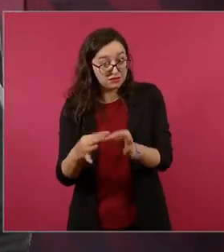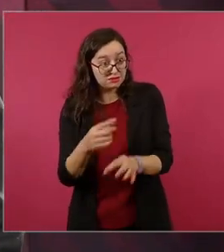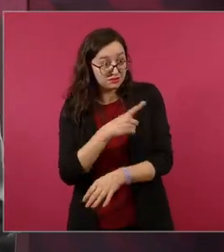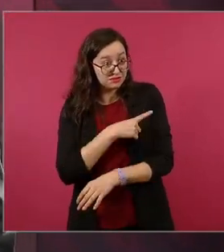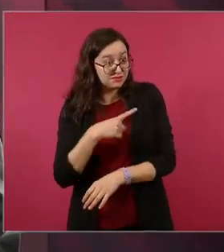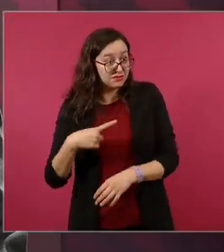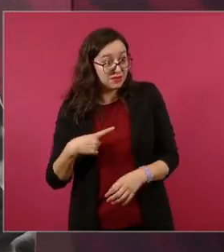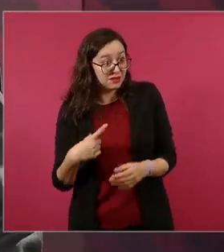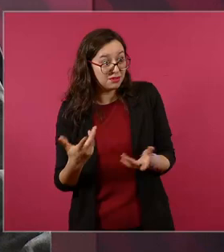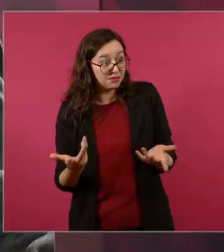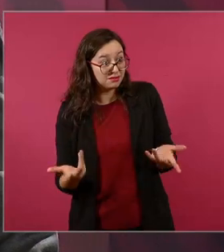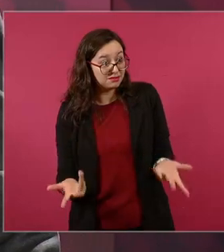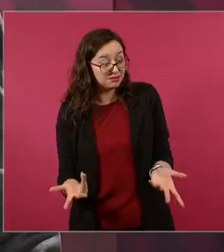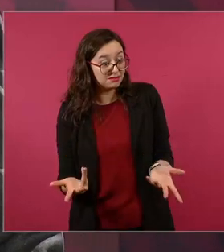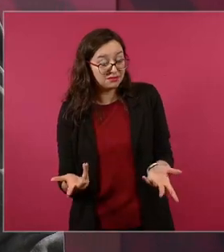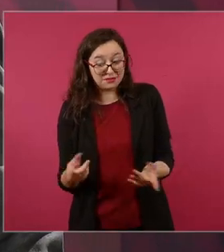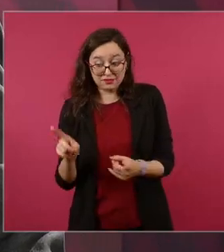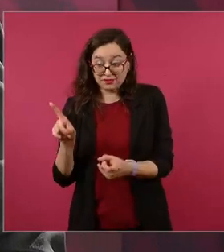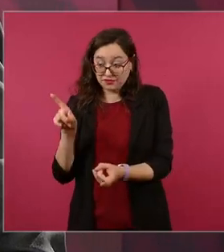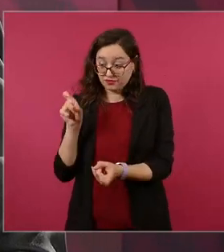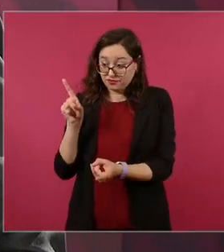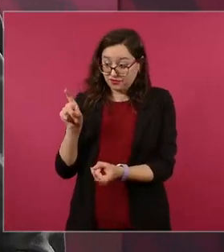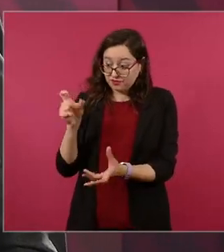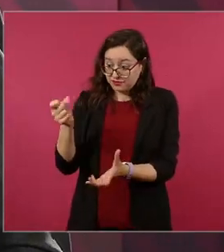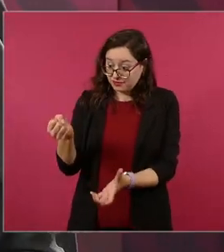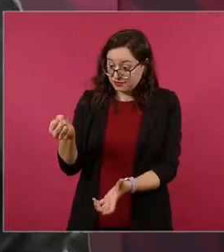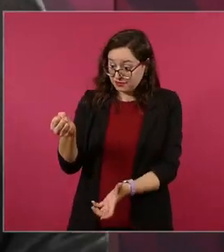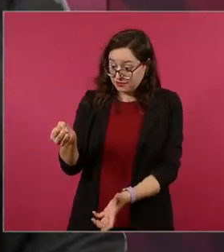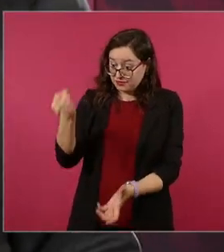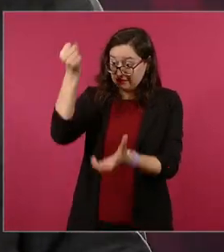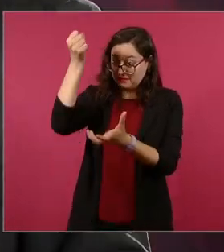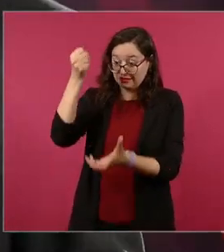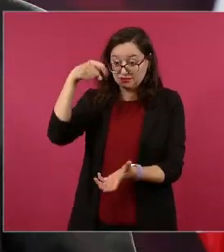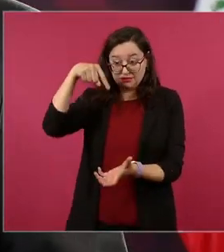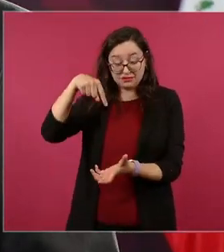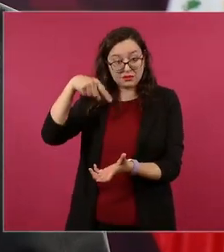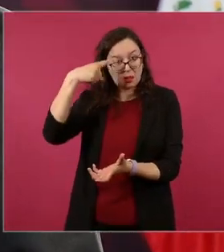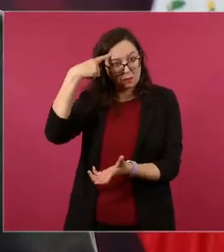procurar que el dinero del presupuesto, que es dinero del pueblo,